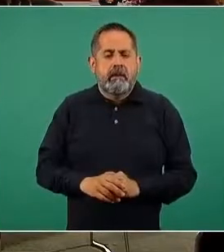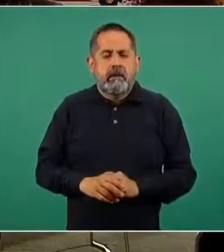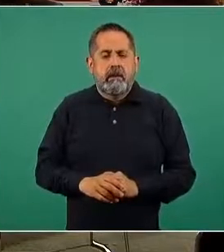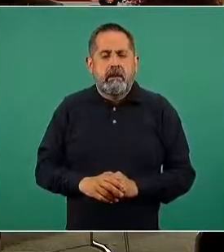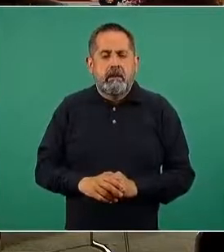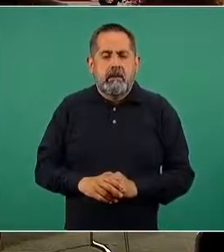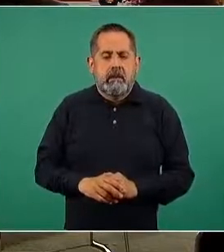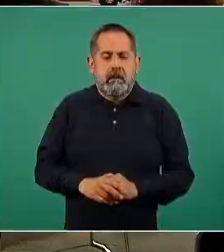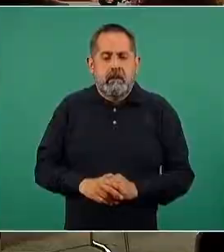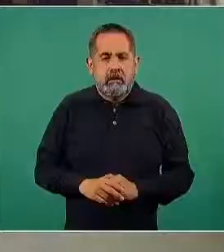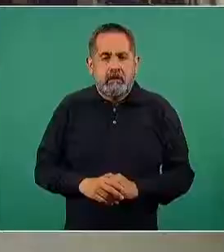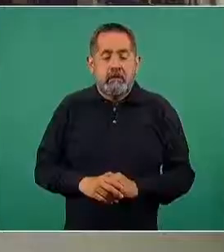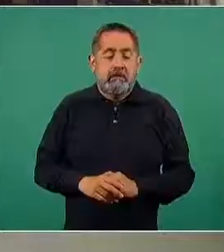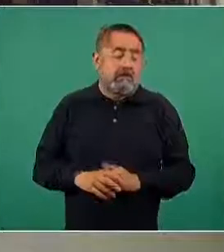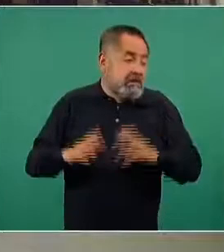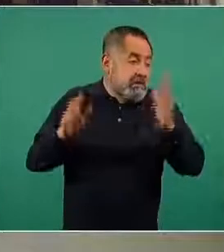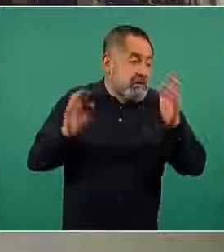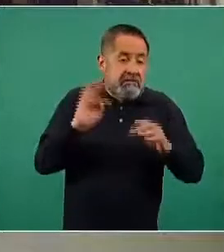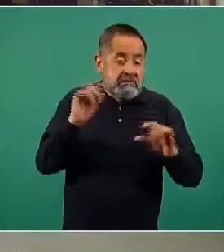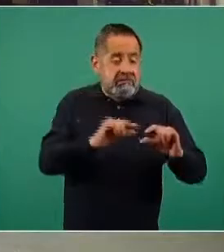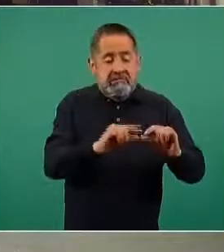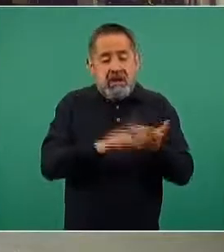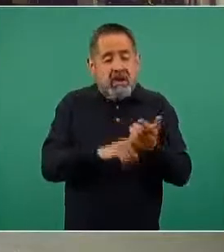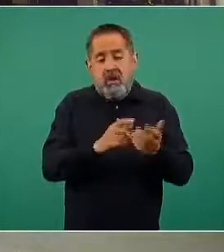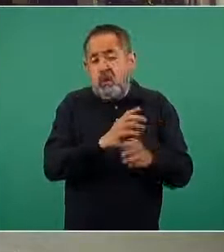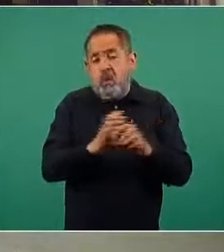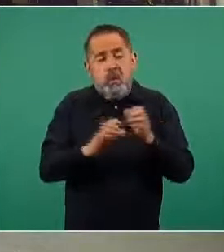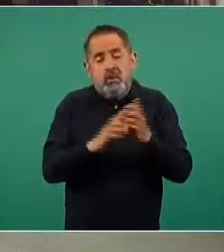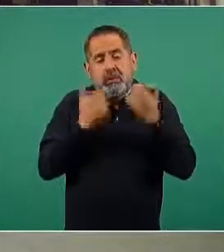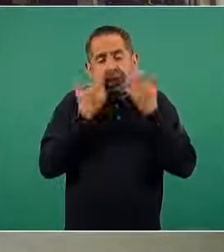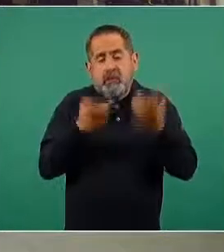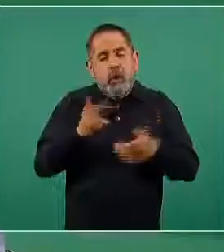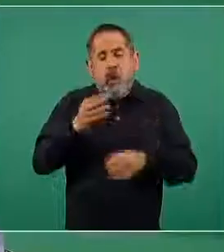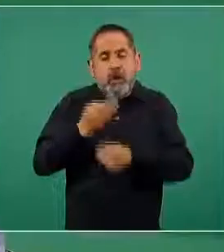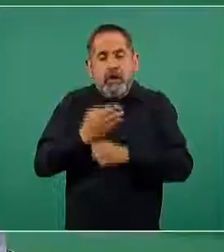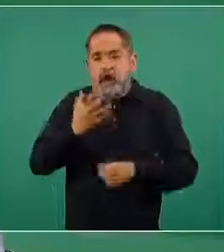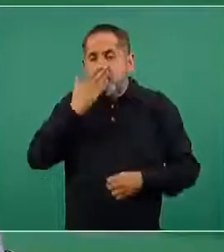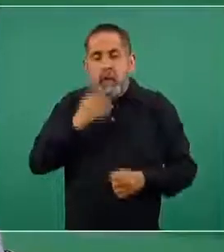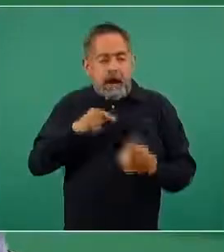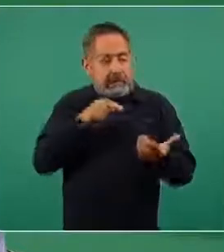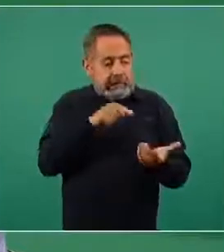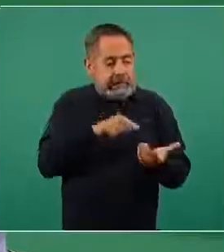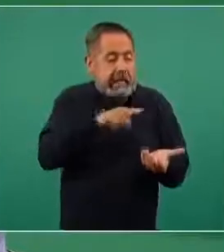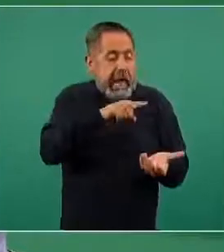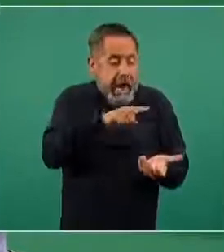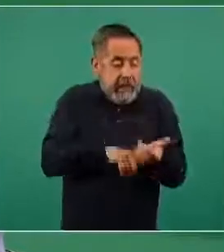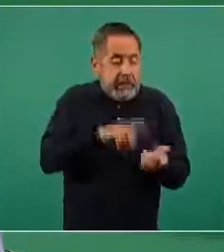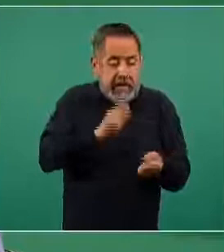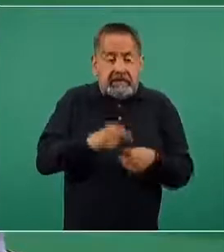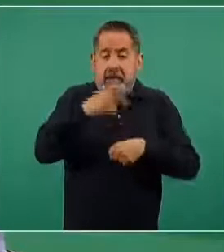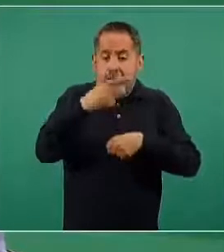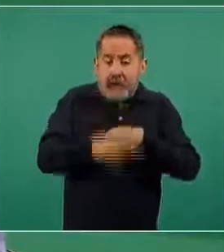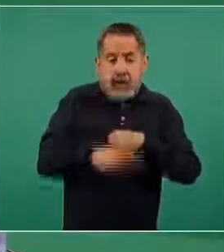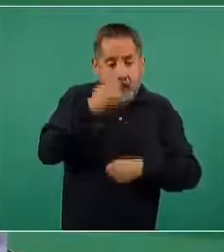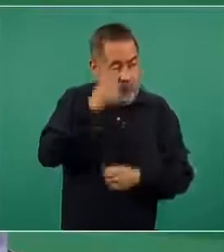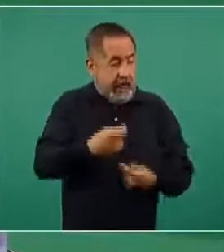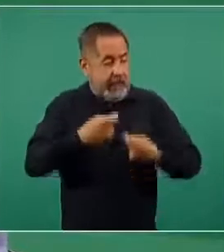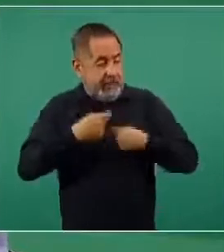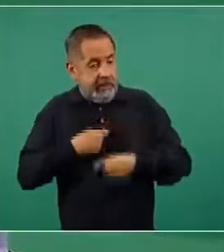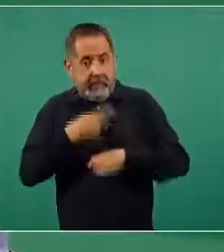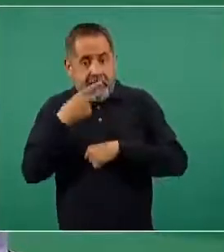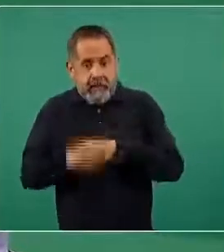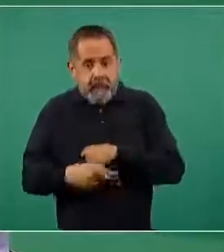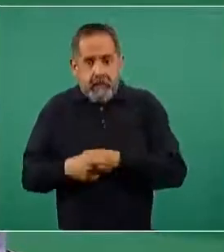¿Mande? Pudo haber sido cualquier componente, pero no hay nada que en este momento haya, o desde que se detectó el problema,